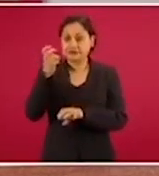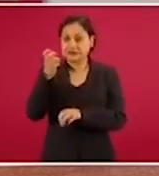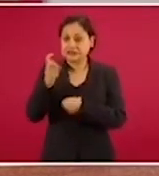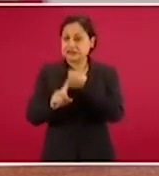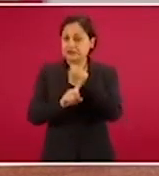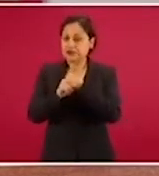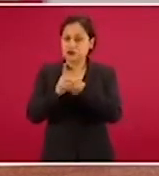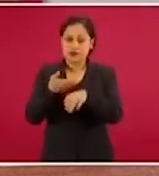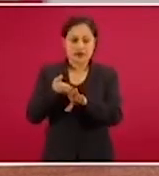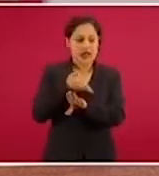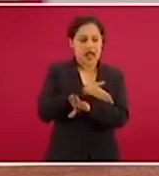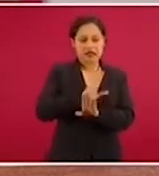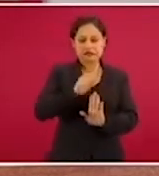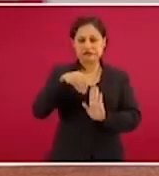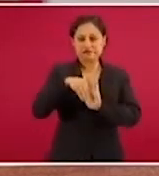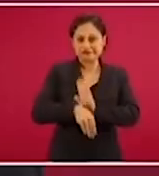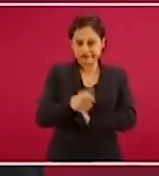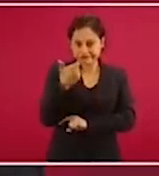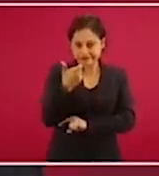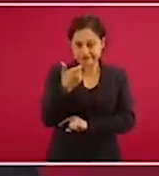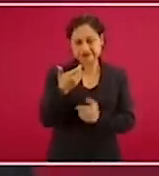se produjo